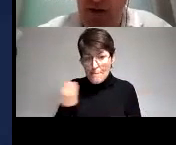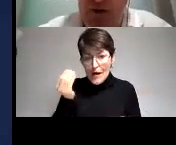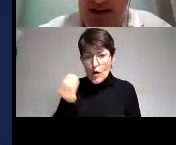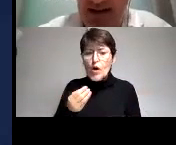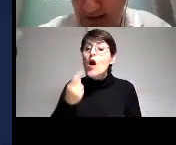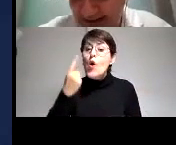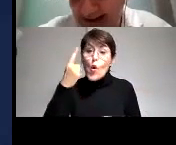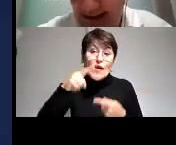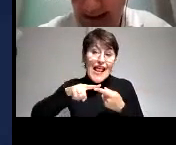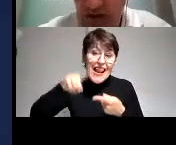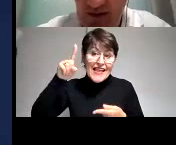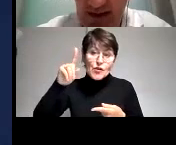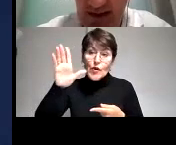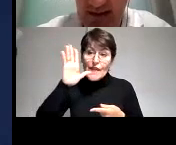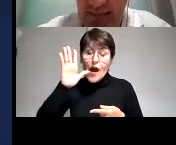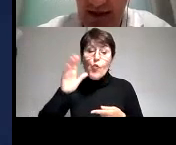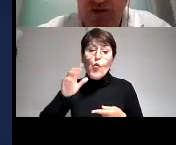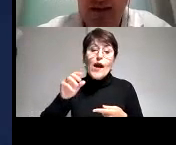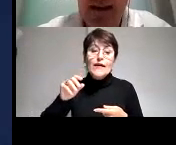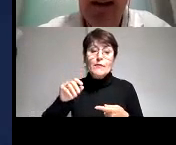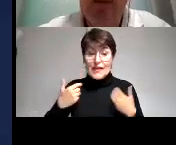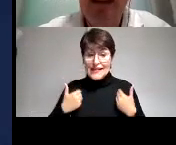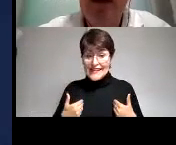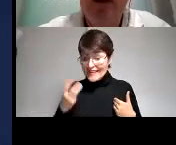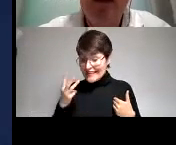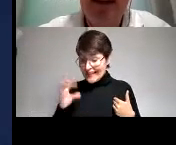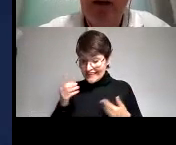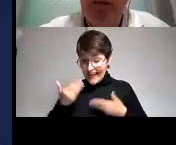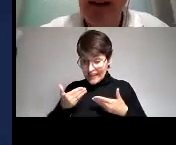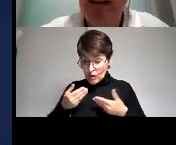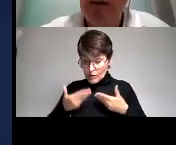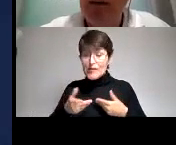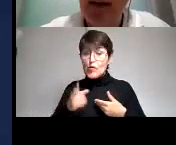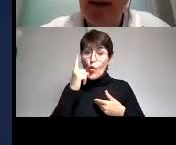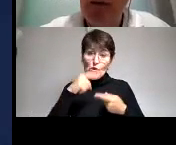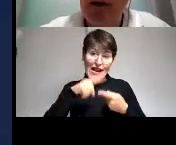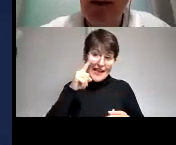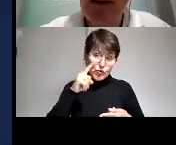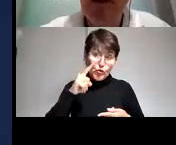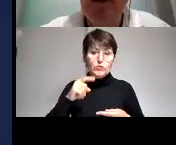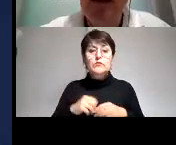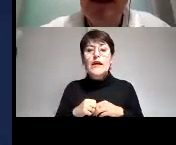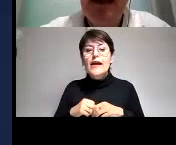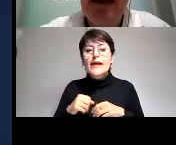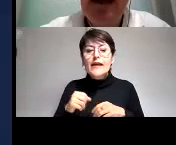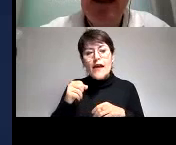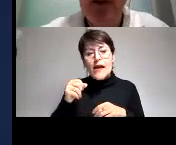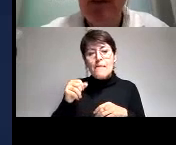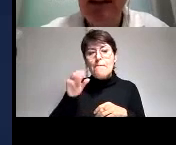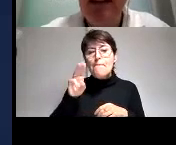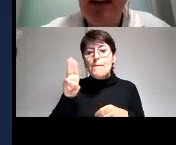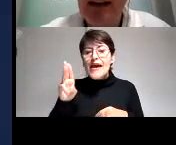litro de agua por cada 30 kilos de peso, y se recomienda que el agua tenga un pH de 9,5,